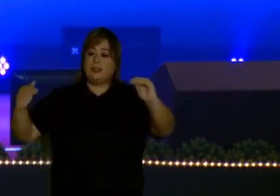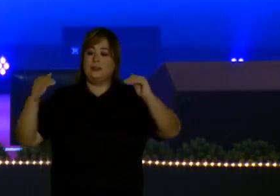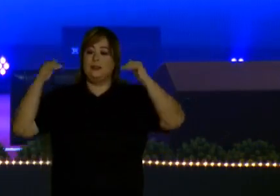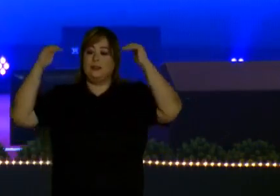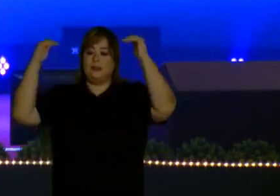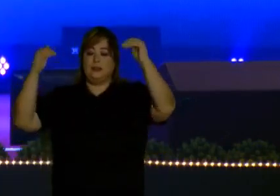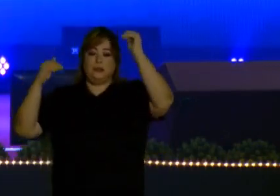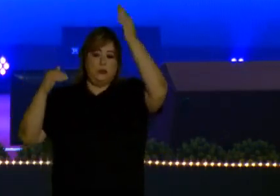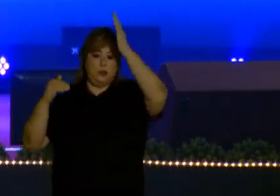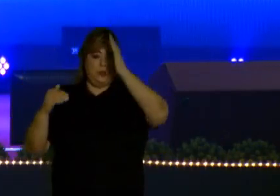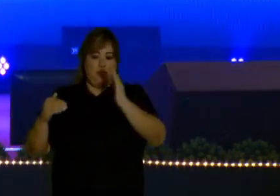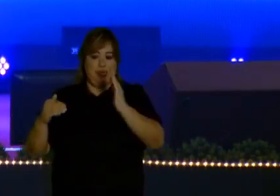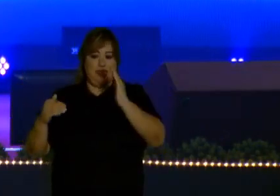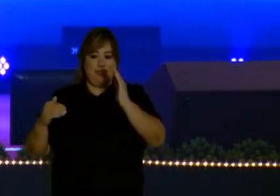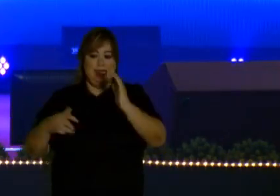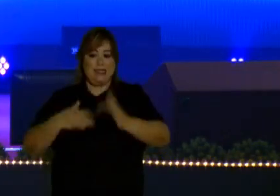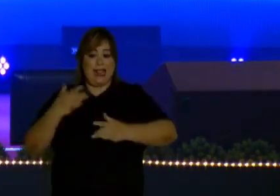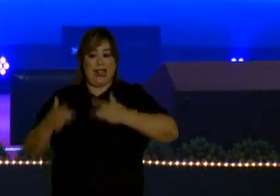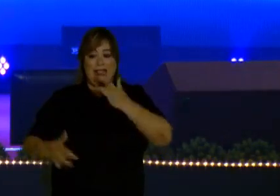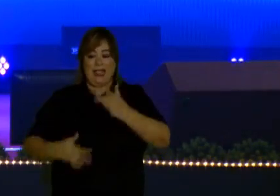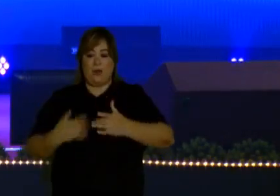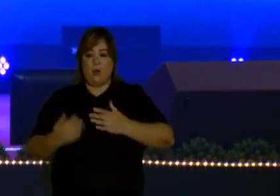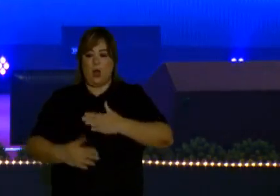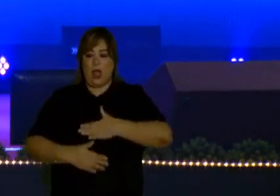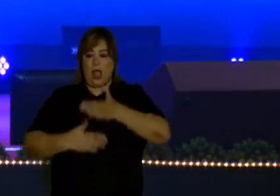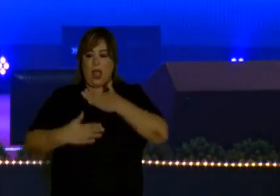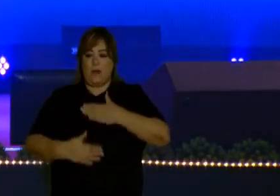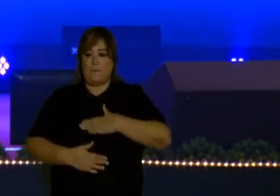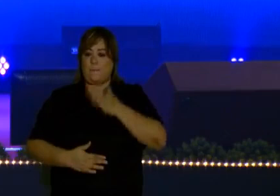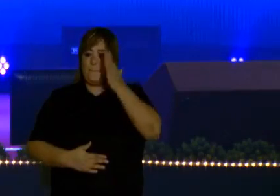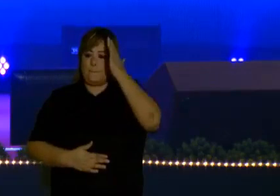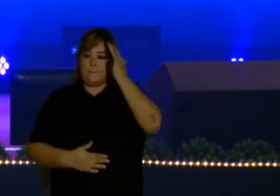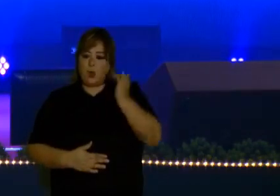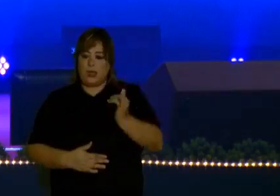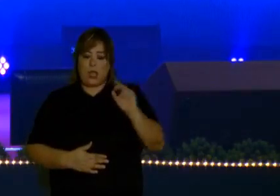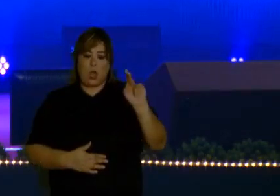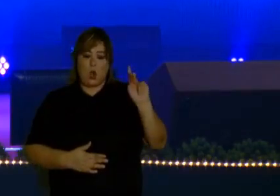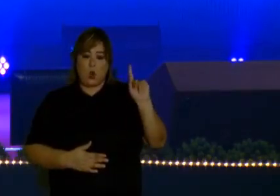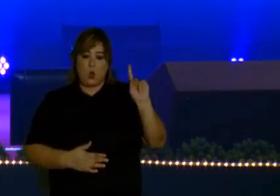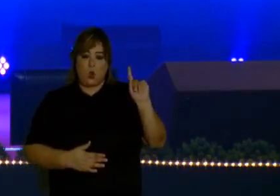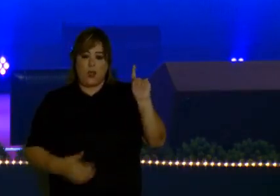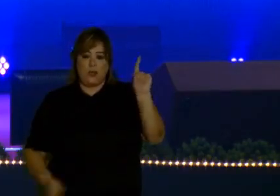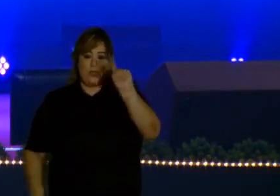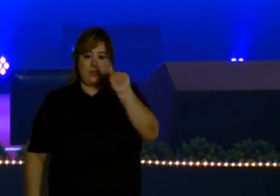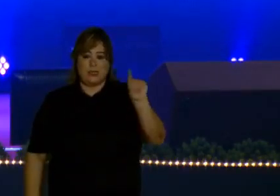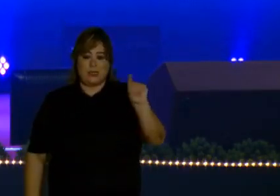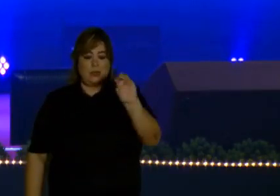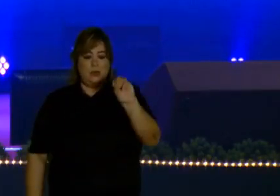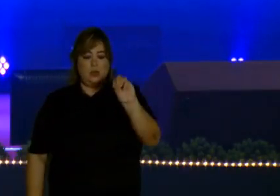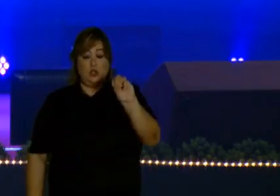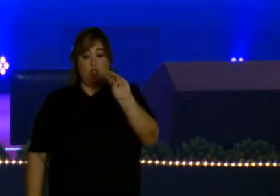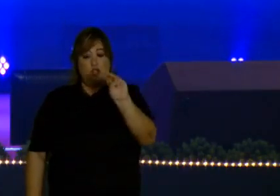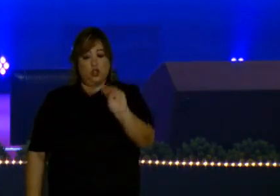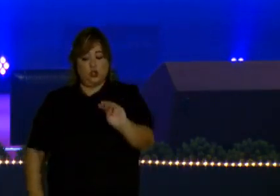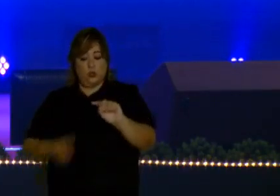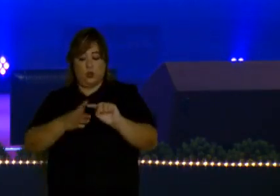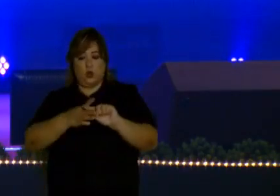Y nos sentimos bien contentos, bien contentos. El jueves comenzó un grupo por Zoom. Denle un aplauso al Señor, Dios es